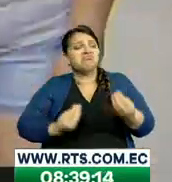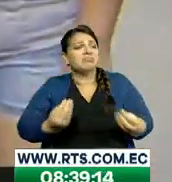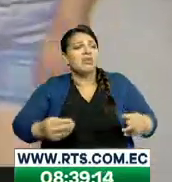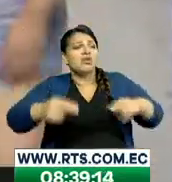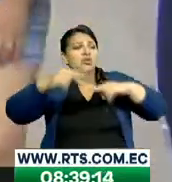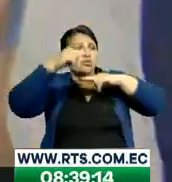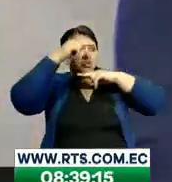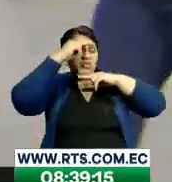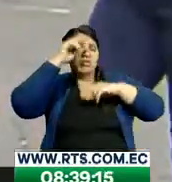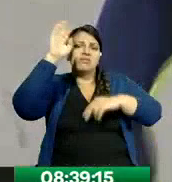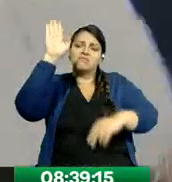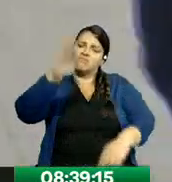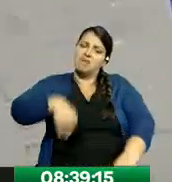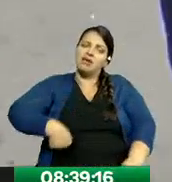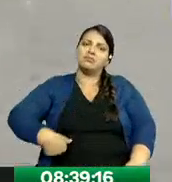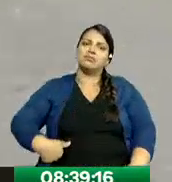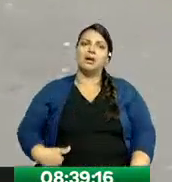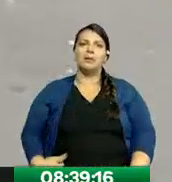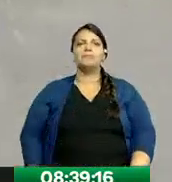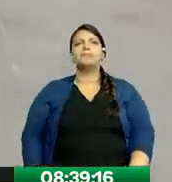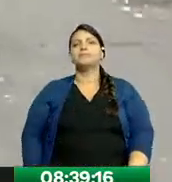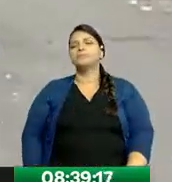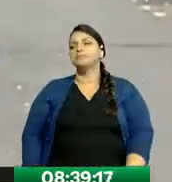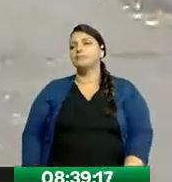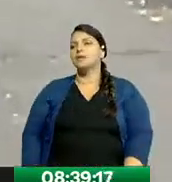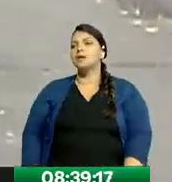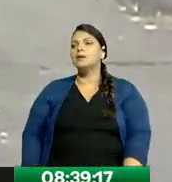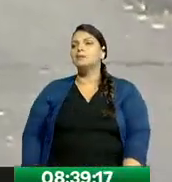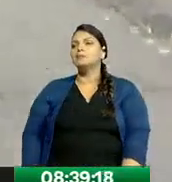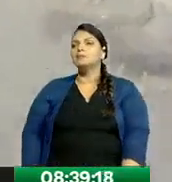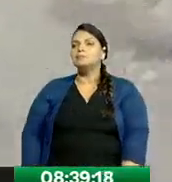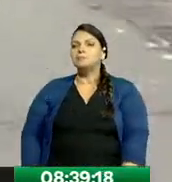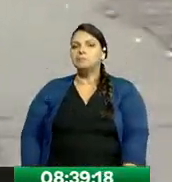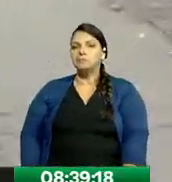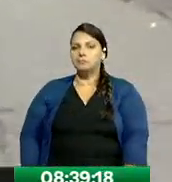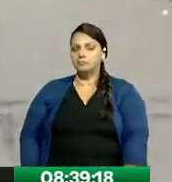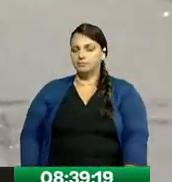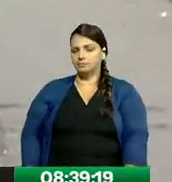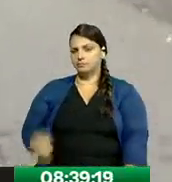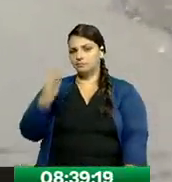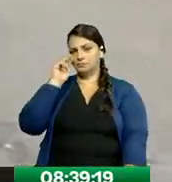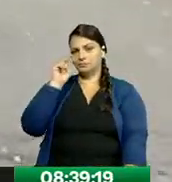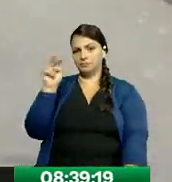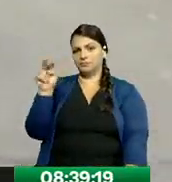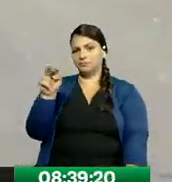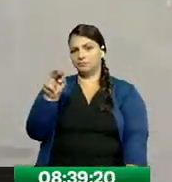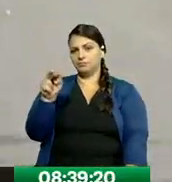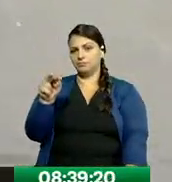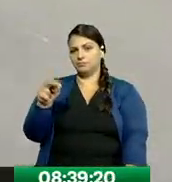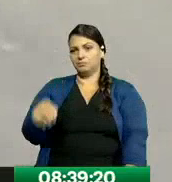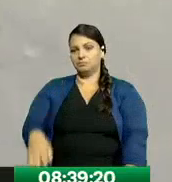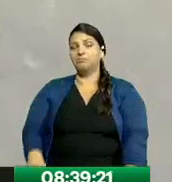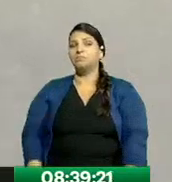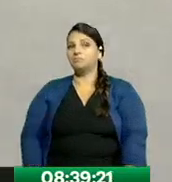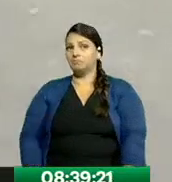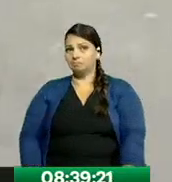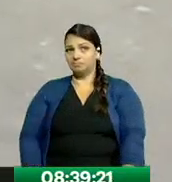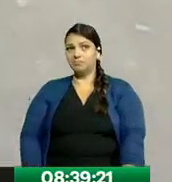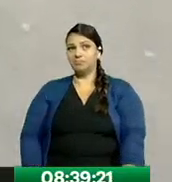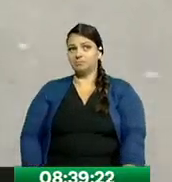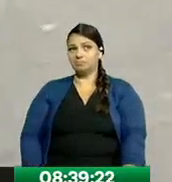llamen. Acá sí me acompaña mi compañero camarógrafo, Oscarito, miren lo que vemos acá, para que ustedes también me